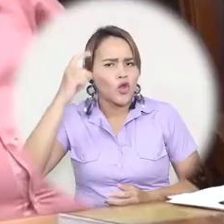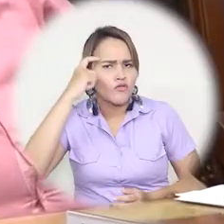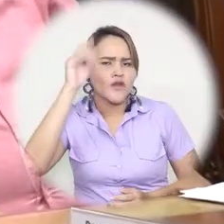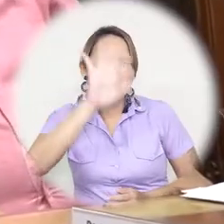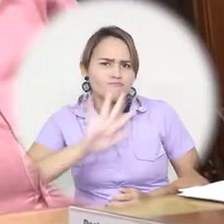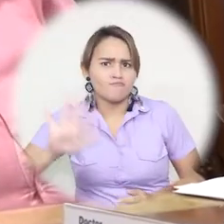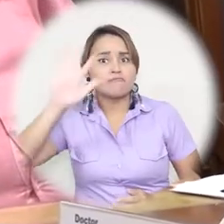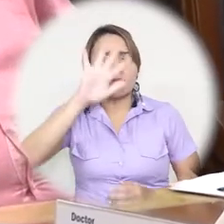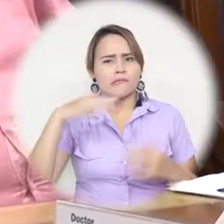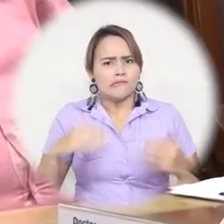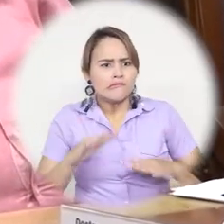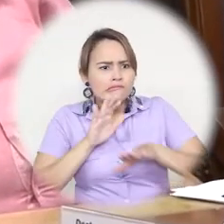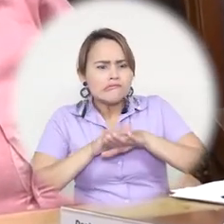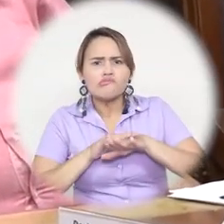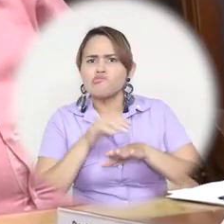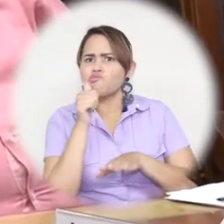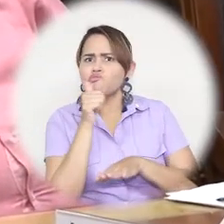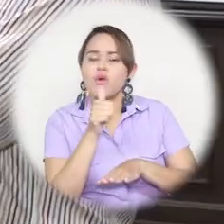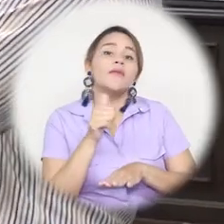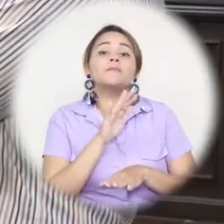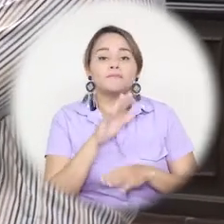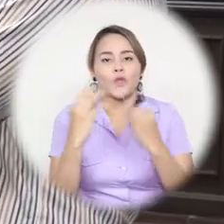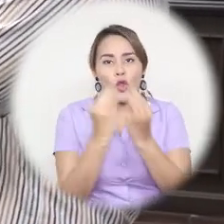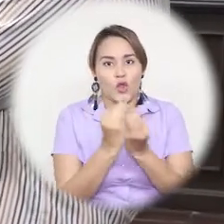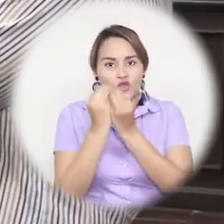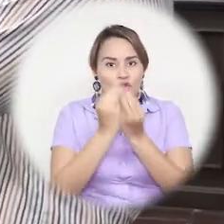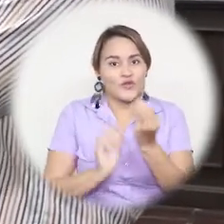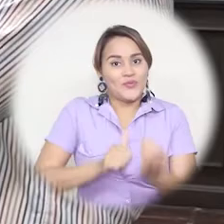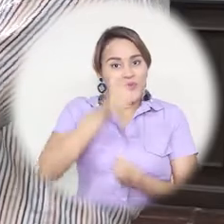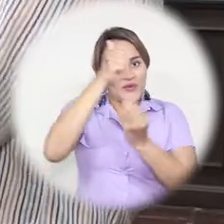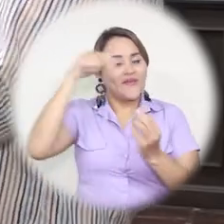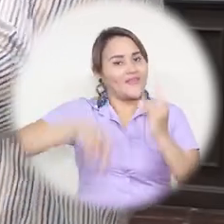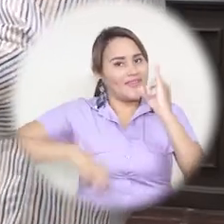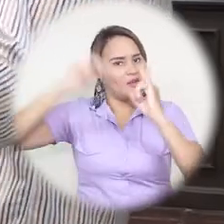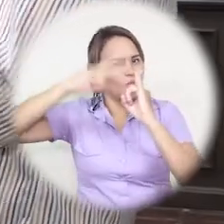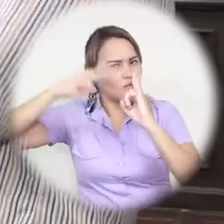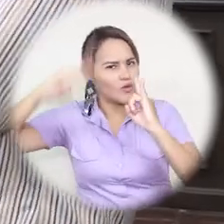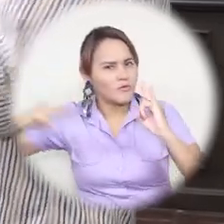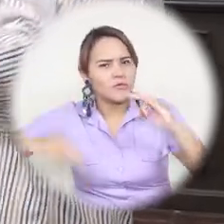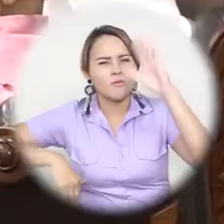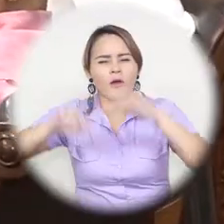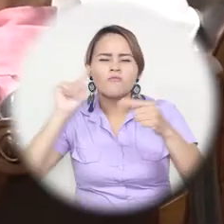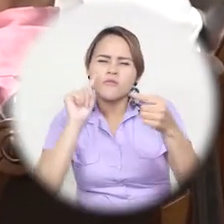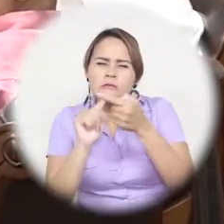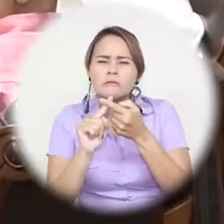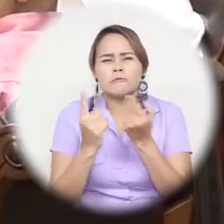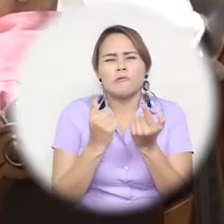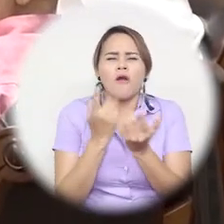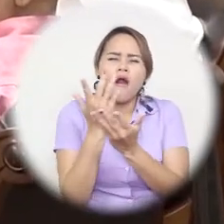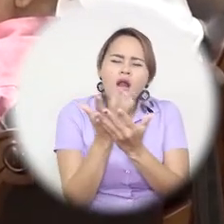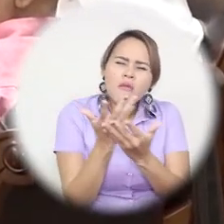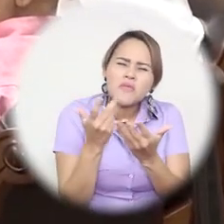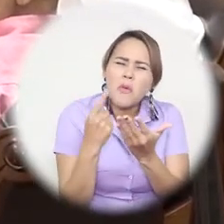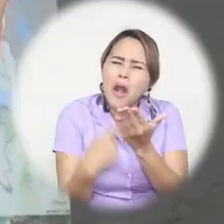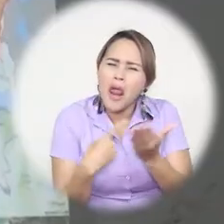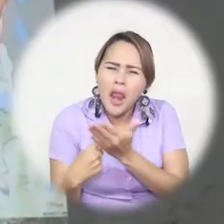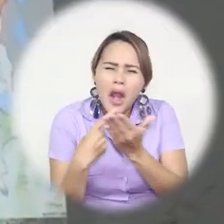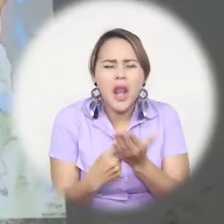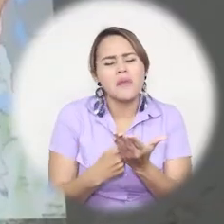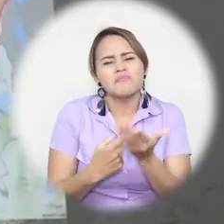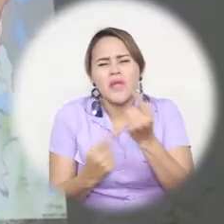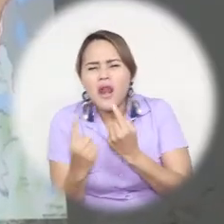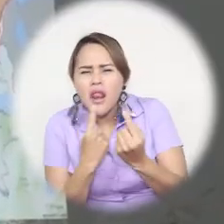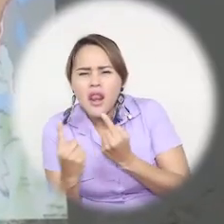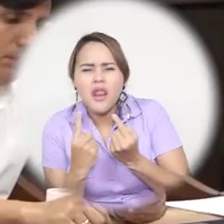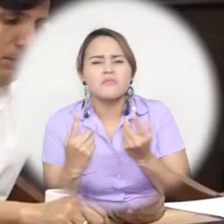De manera productiva se llevó a cabo la primera sesión del Consejo Superior de la Universidad del Magdalena, en donde el Pleno de Consejeros reconoció el